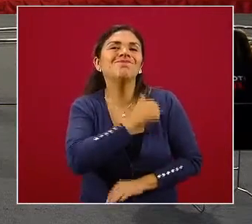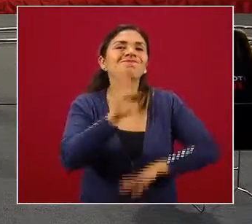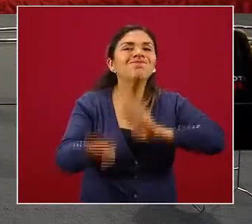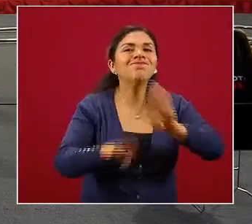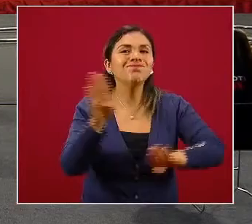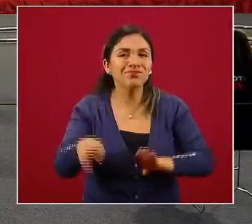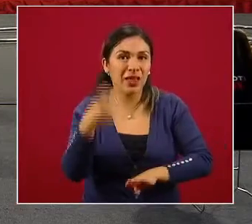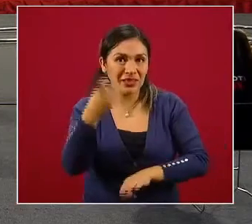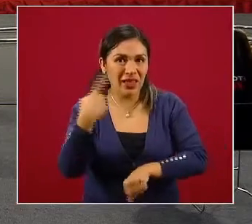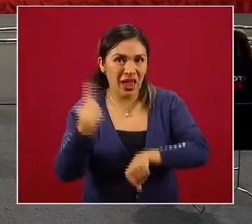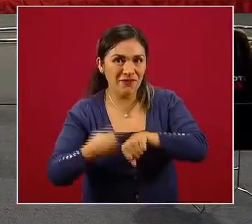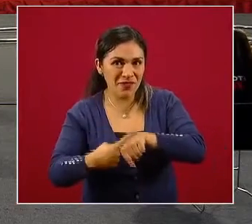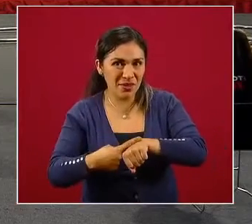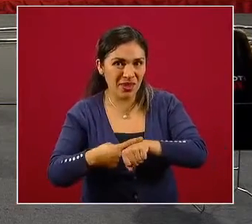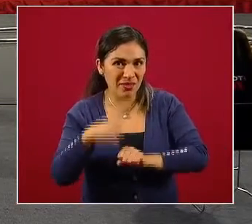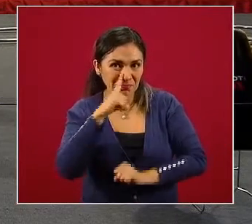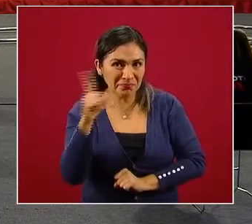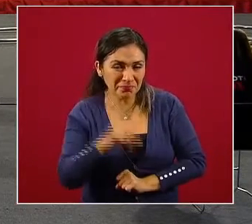de la enfermedad.